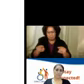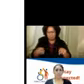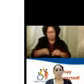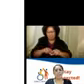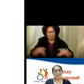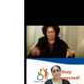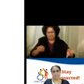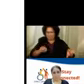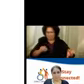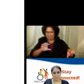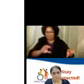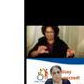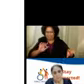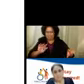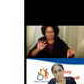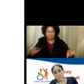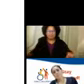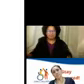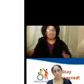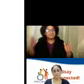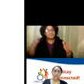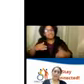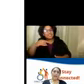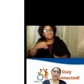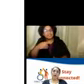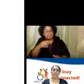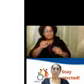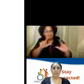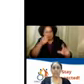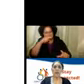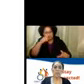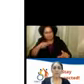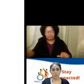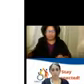por usar el botón en la parte inferior de vuestra pantalla. Próxima página, por favor.